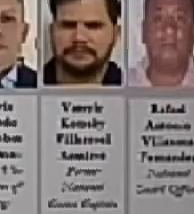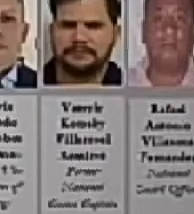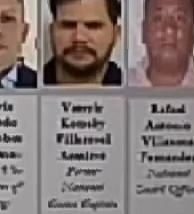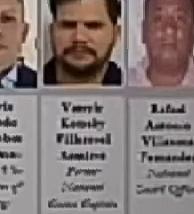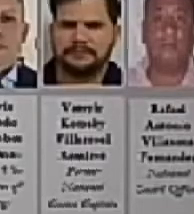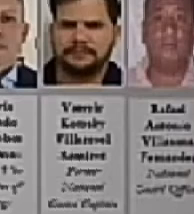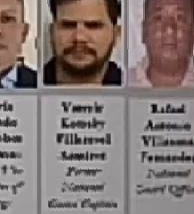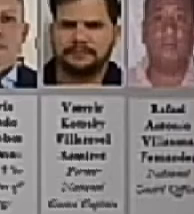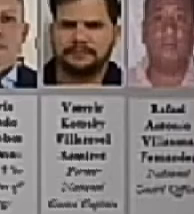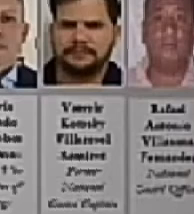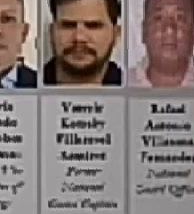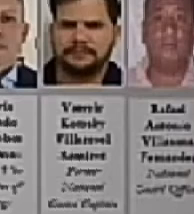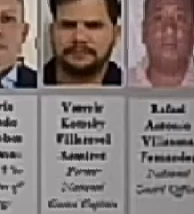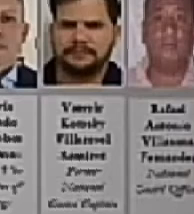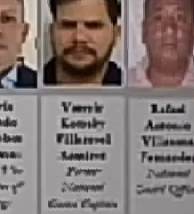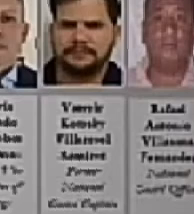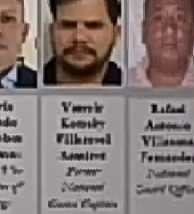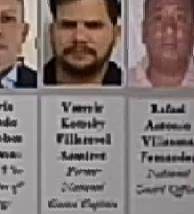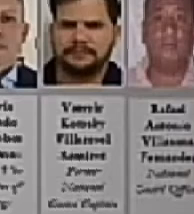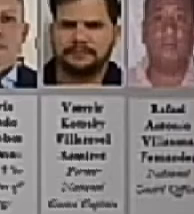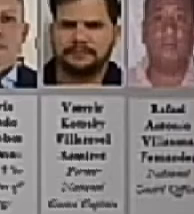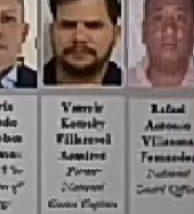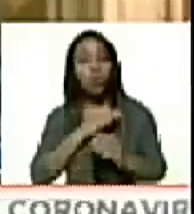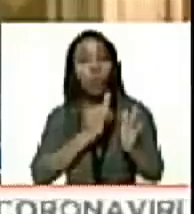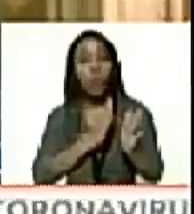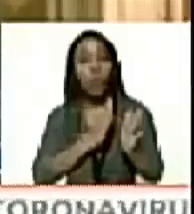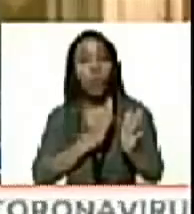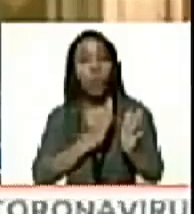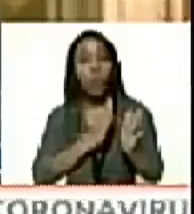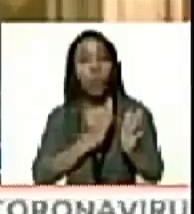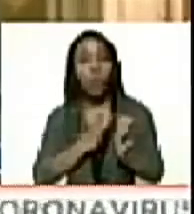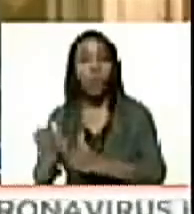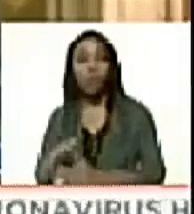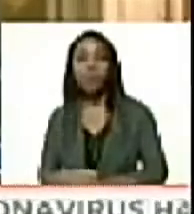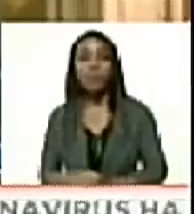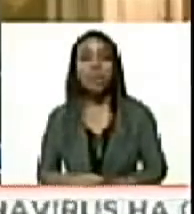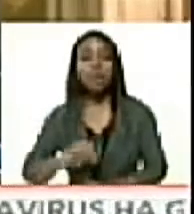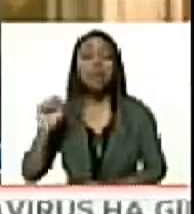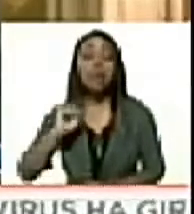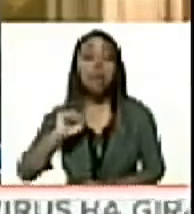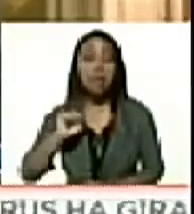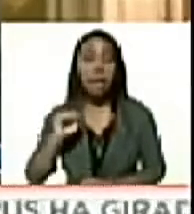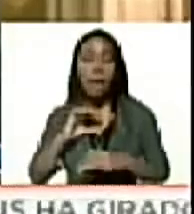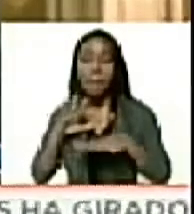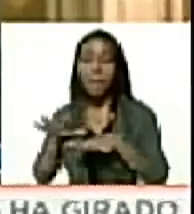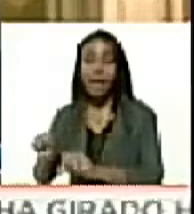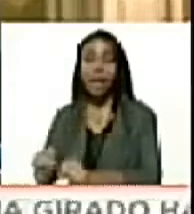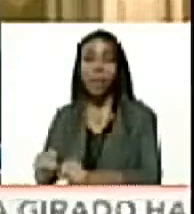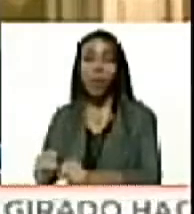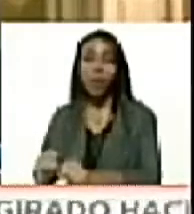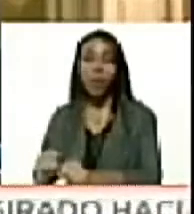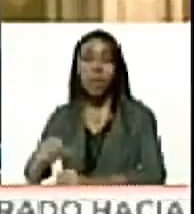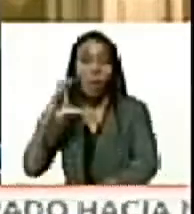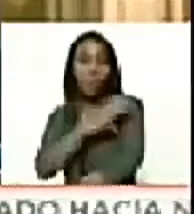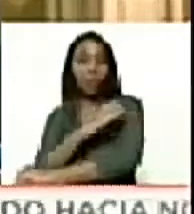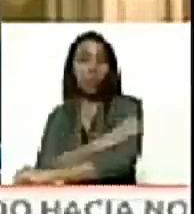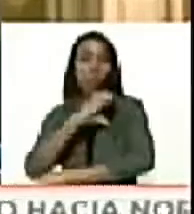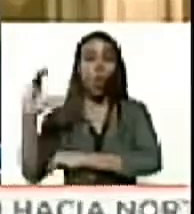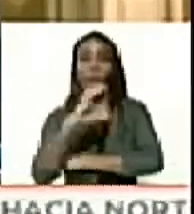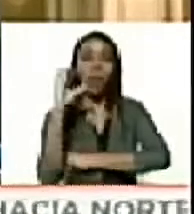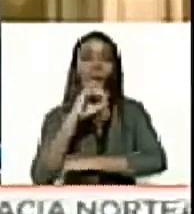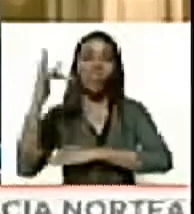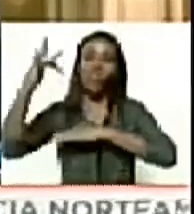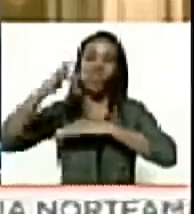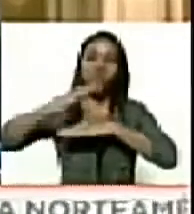como también son expertos los comunistas en la parte psicológica, ellos también lo son. Esos 15 millones no es por nada, como siempre hemos dicho y